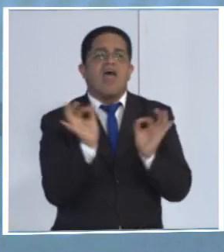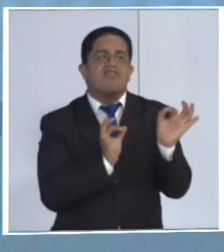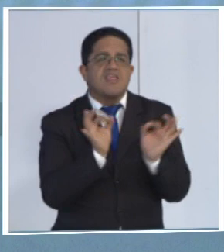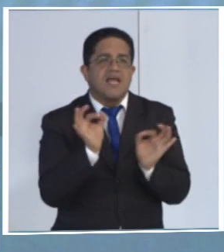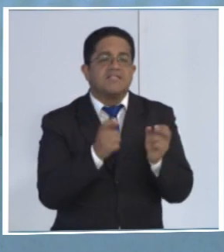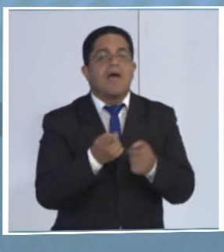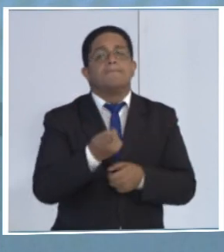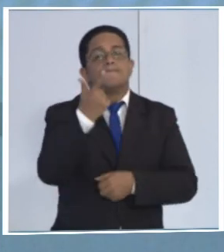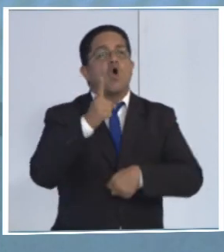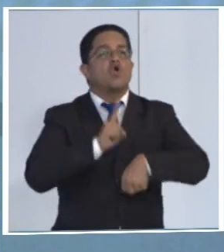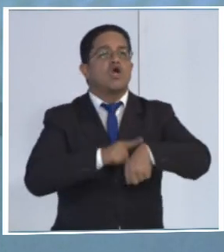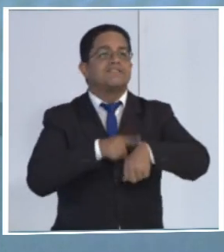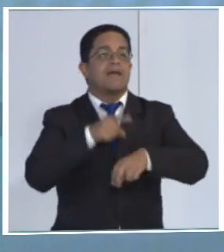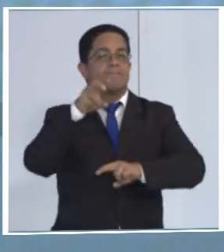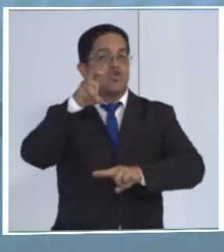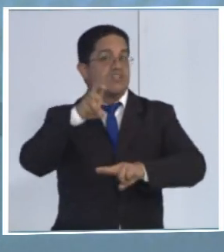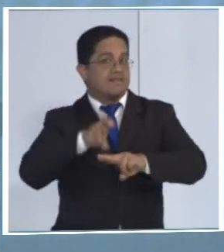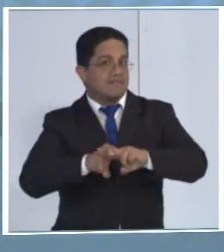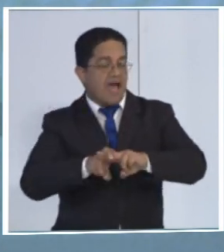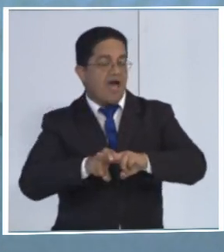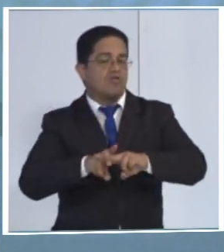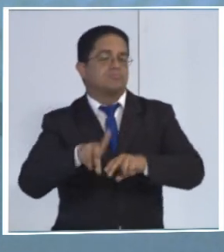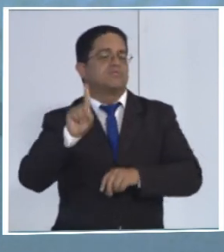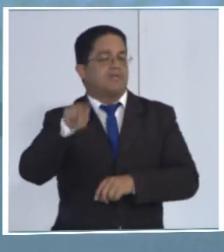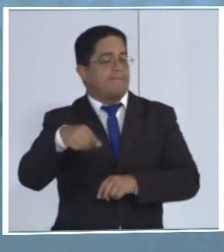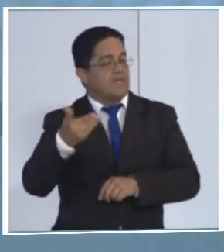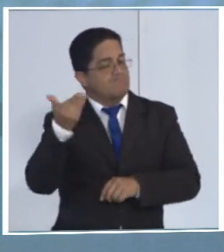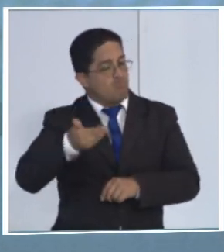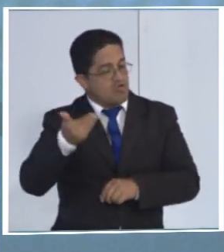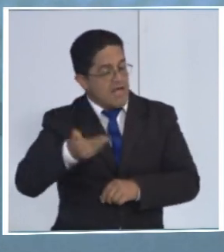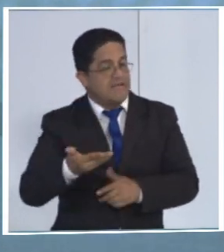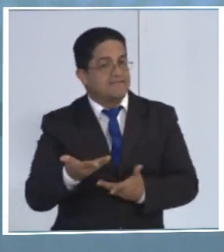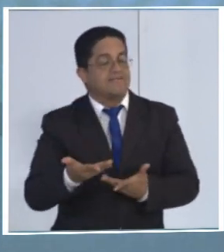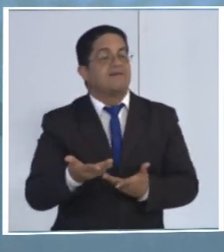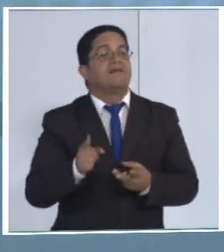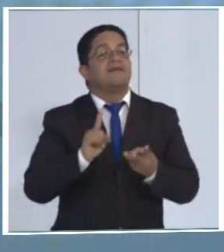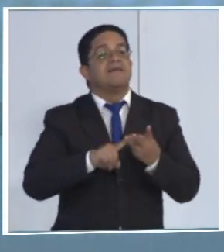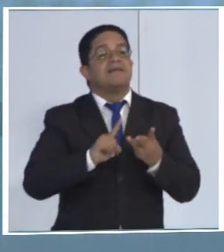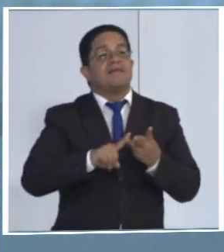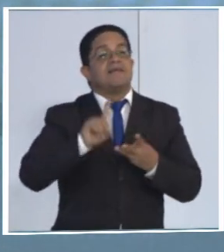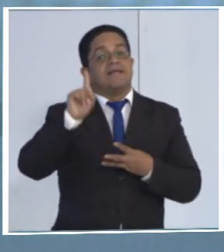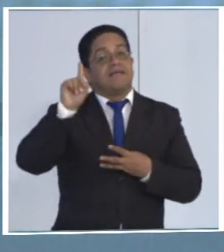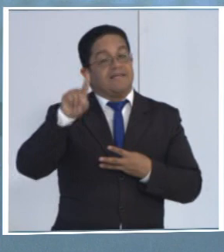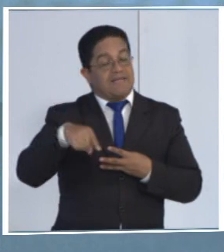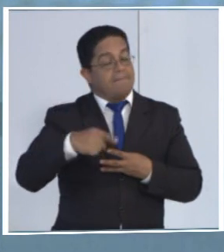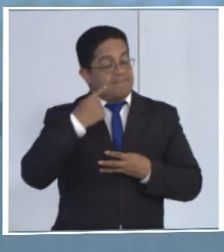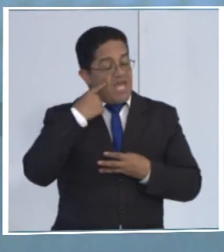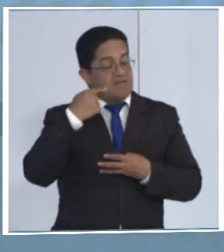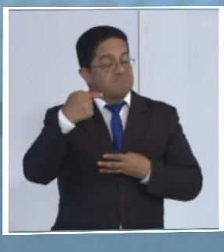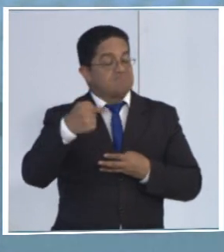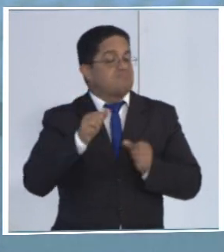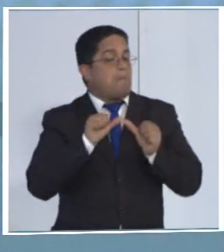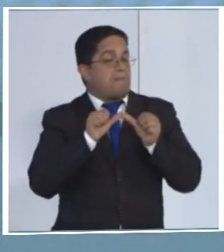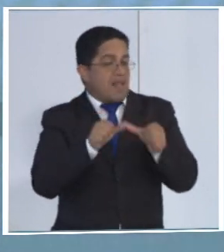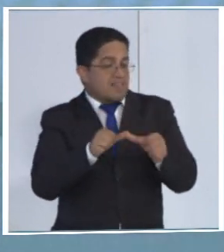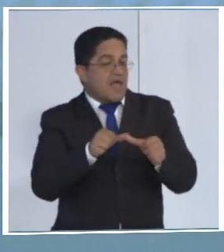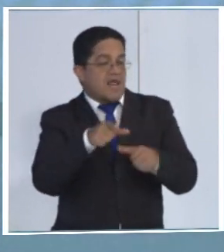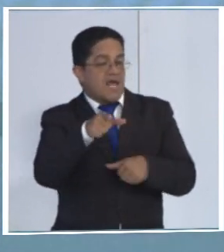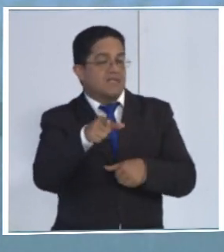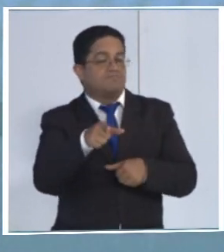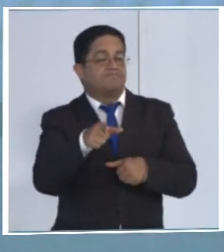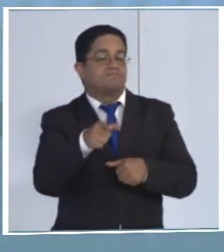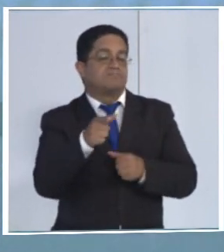poco tiempo sentado en el baño también es importante, tratar de no pujar y tratar de mantener el área limpia y seca, agua y jabón